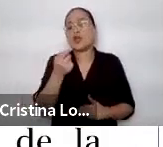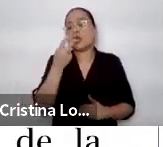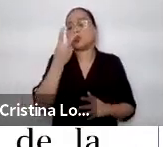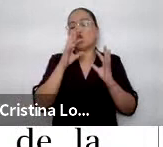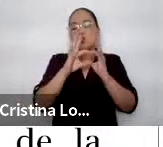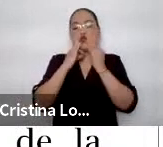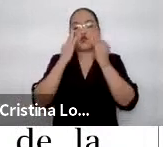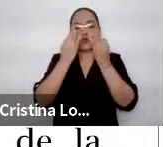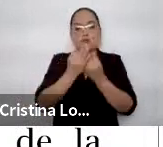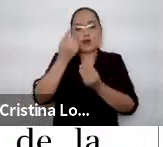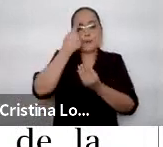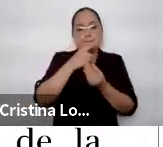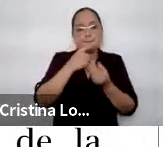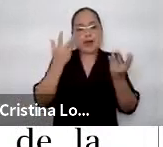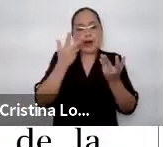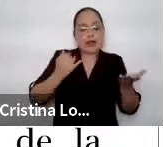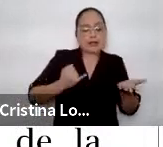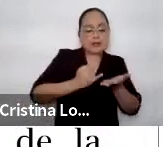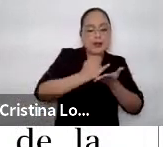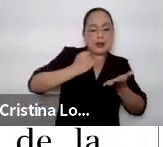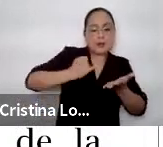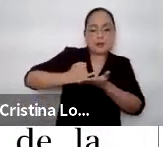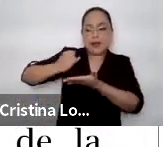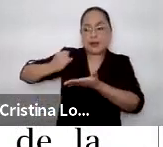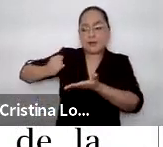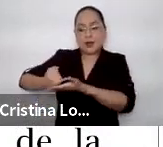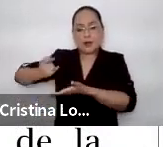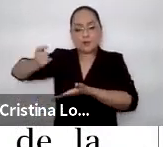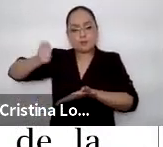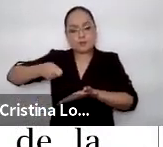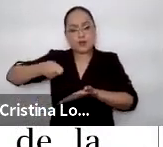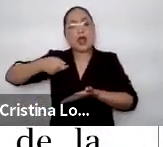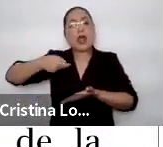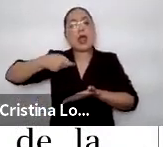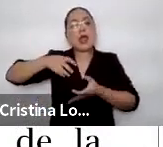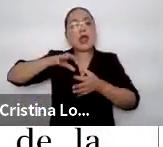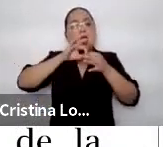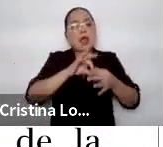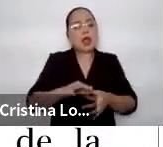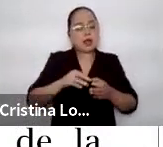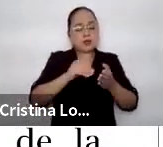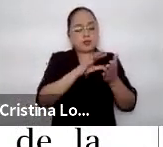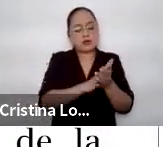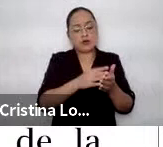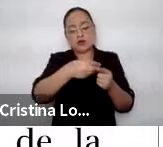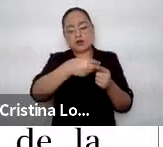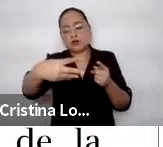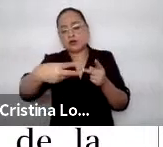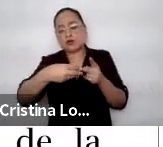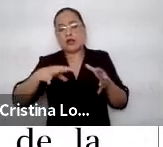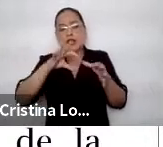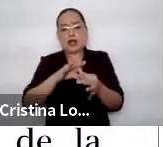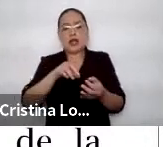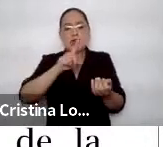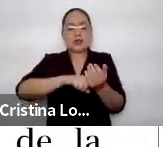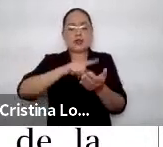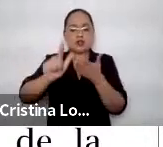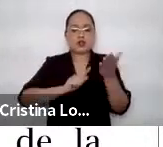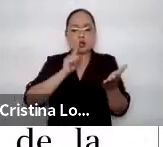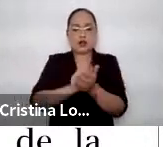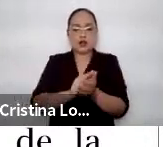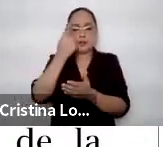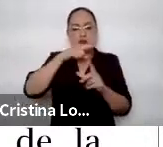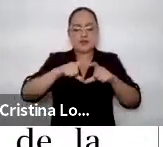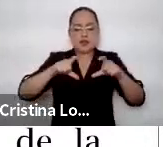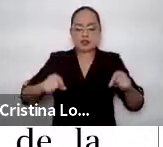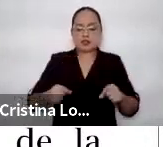para integrar jurisprudencia, pero que se encuentran reglamentadas en la ley reglamentaria, las fracciones